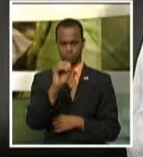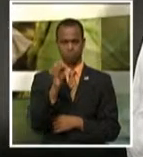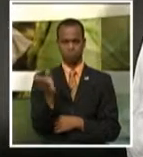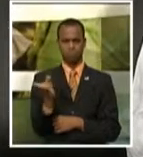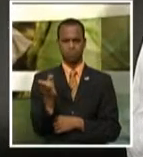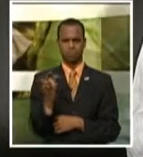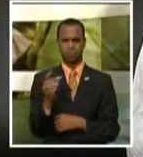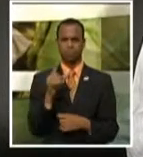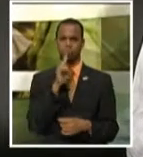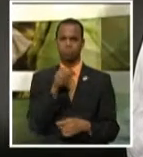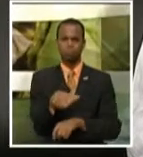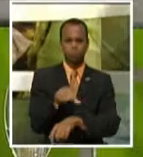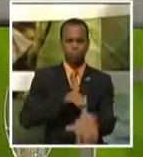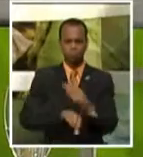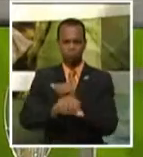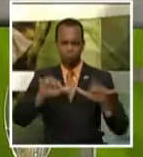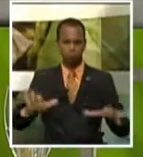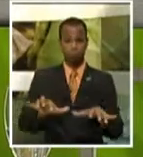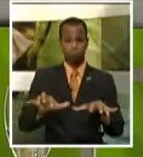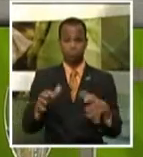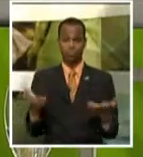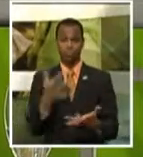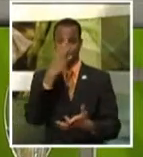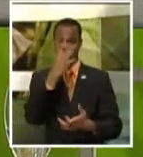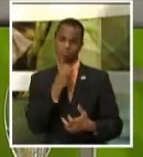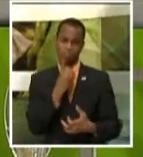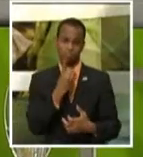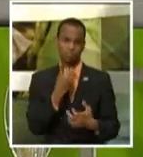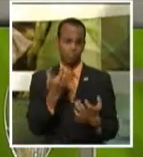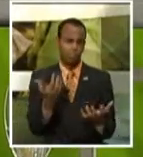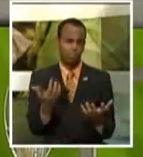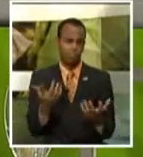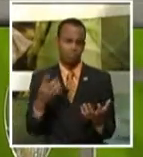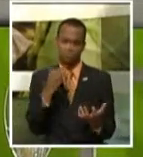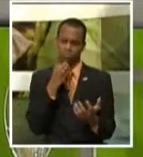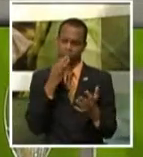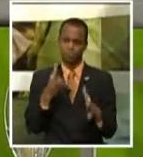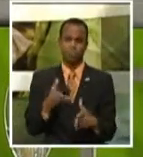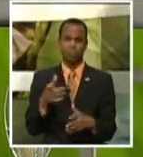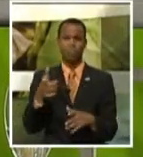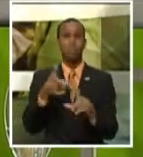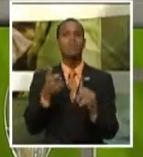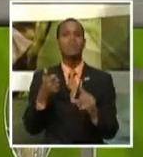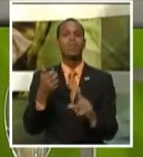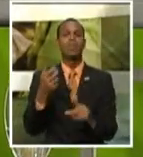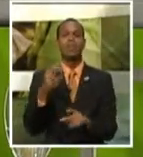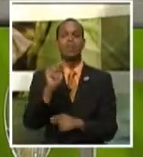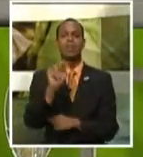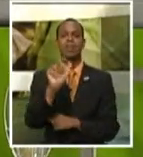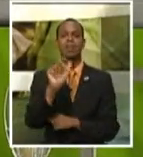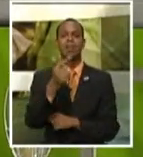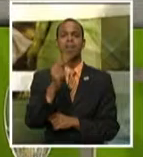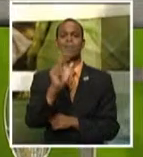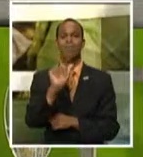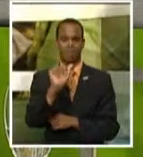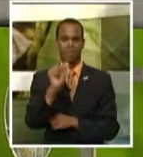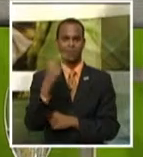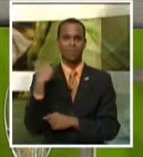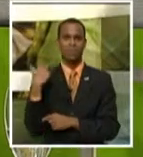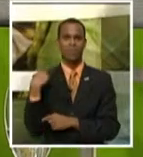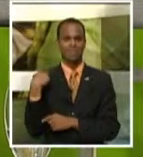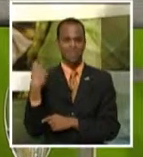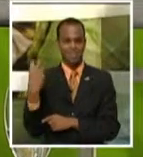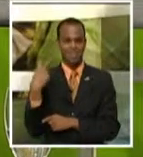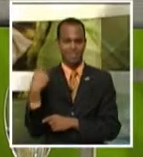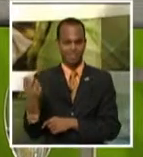es un emprendedor dominicano, de nagüero por demás,